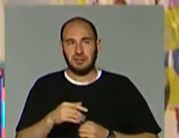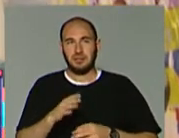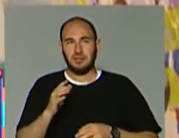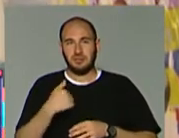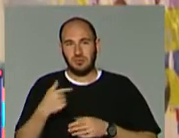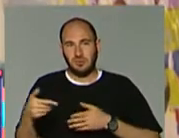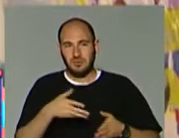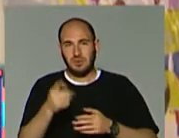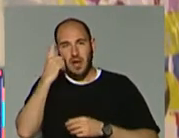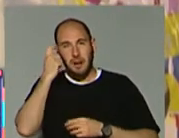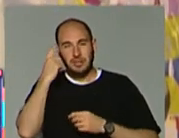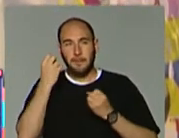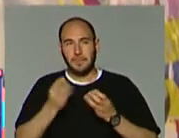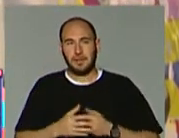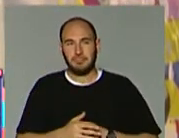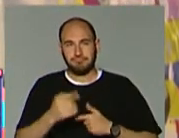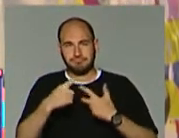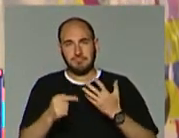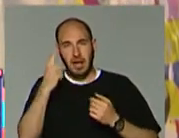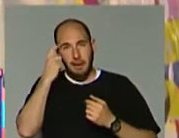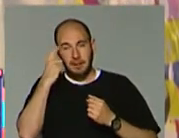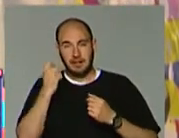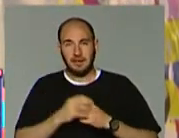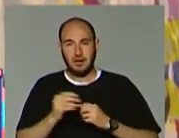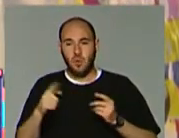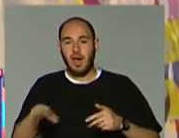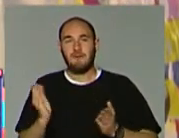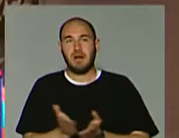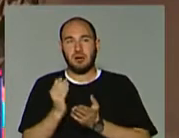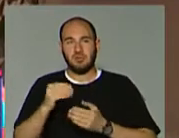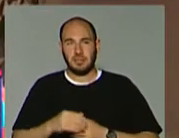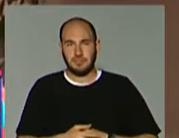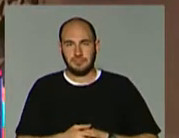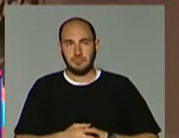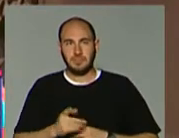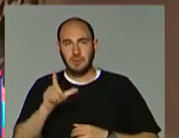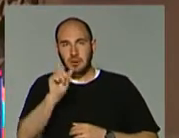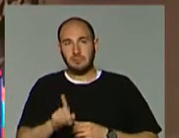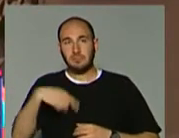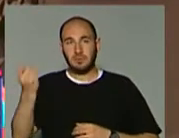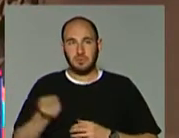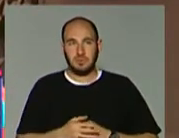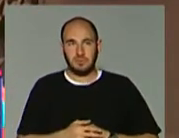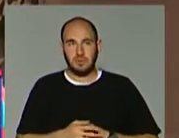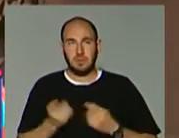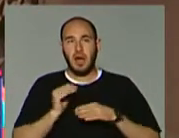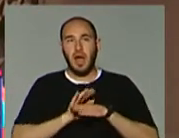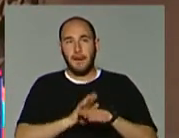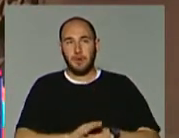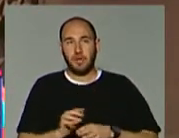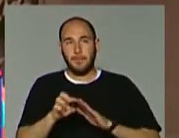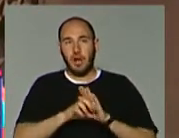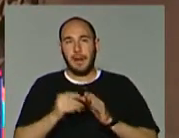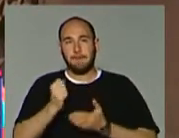es mi camino de aprendizaje, porque todo esto lo aprendí en un marco académico, que si bien fue en otro país, fue apoyado por un programa